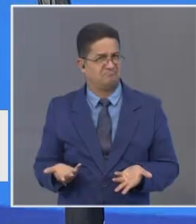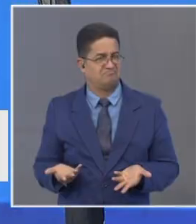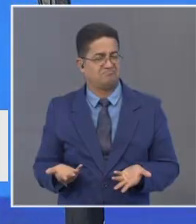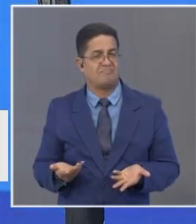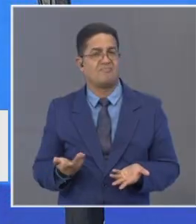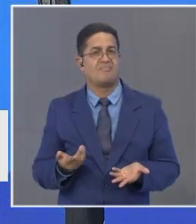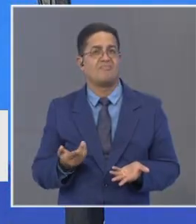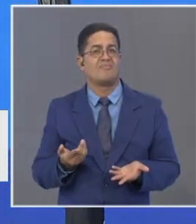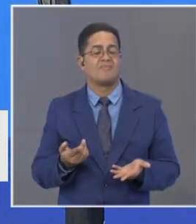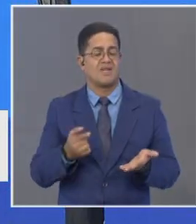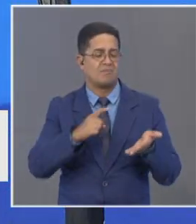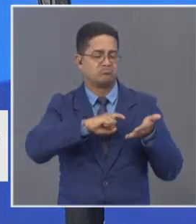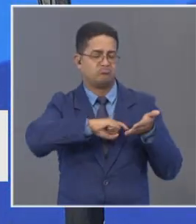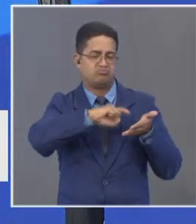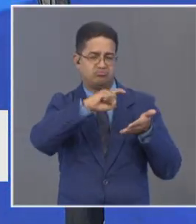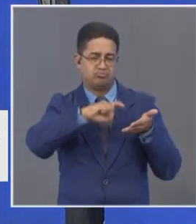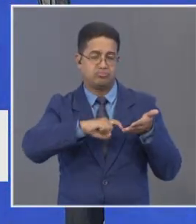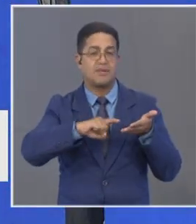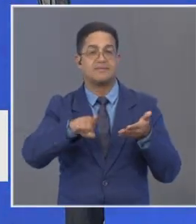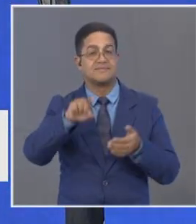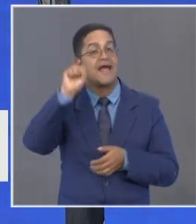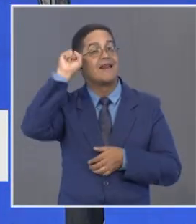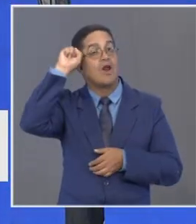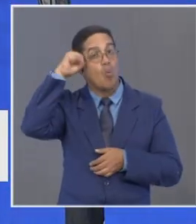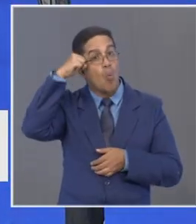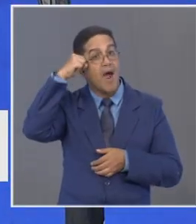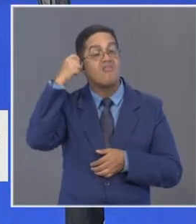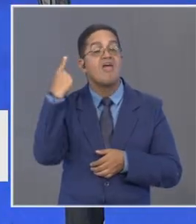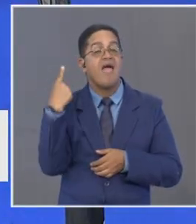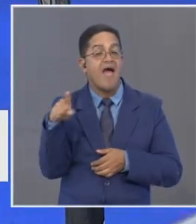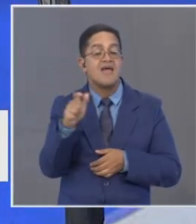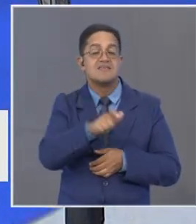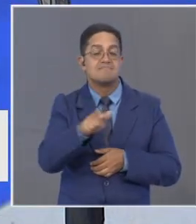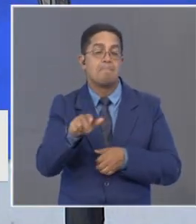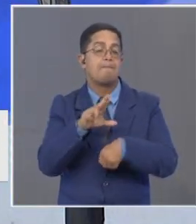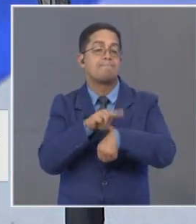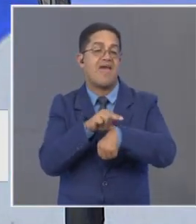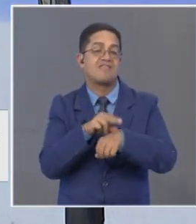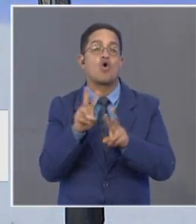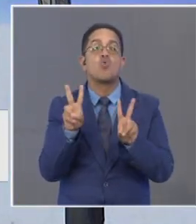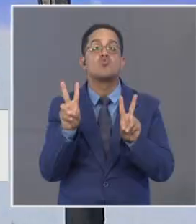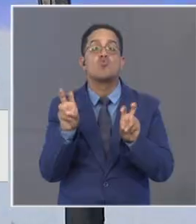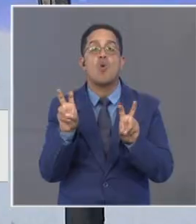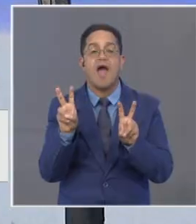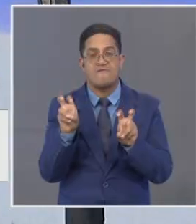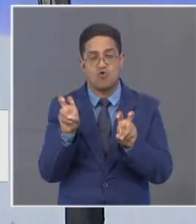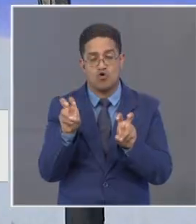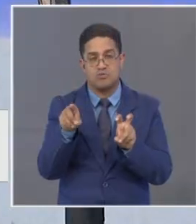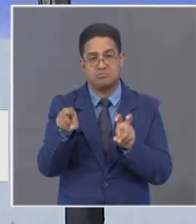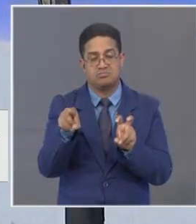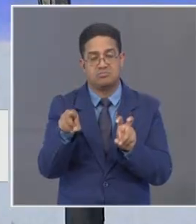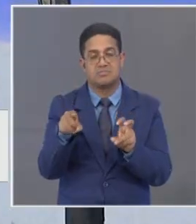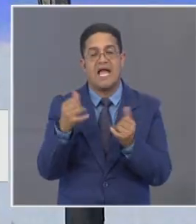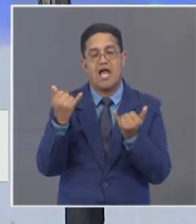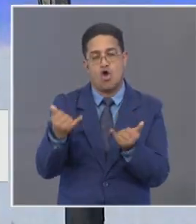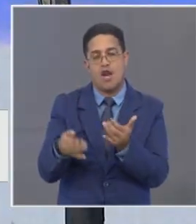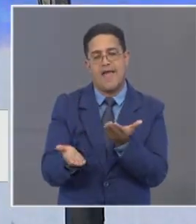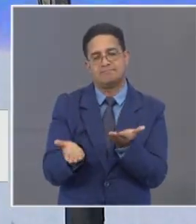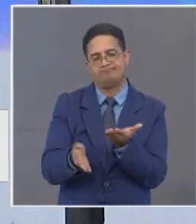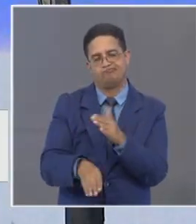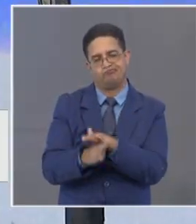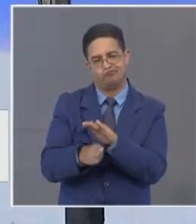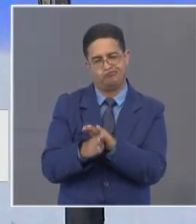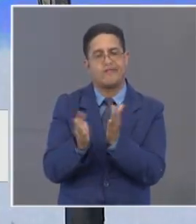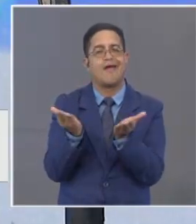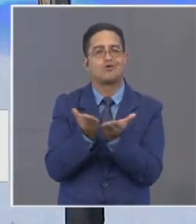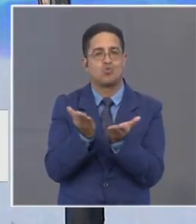un electrocardiograma? Pero recuerden que hay médicos que están, médicos en formación, tenemos médicos que son médicos generales,